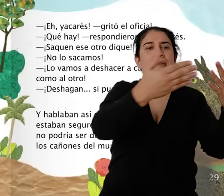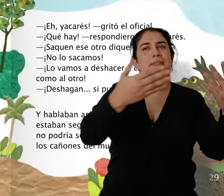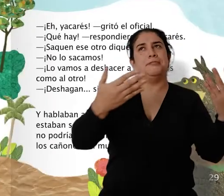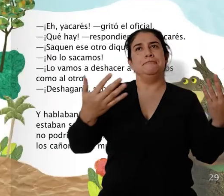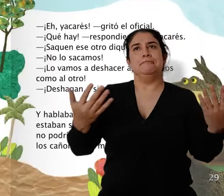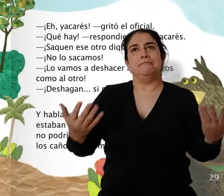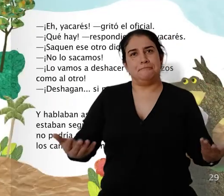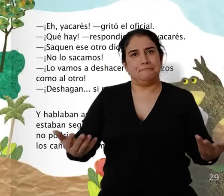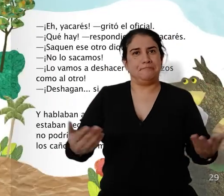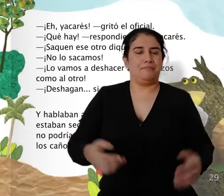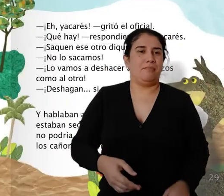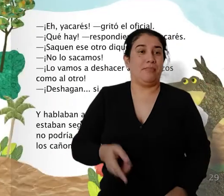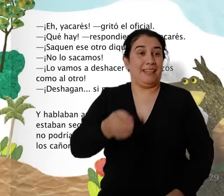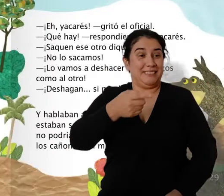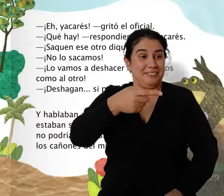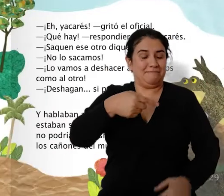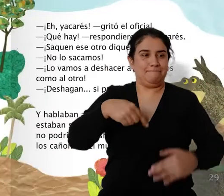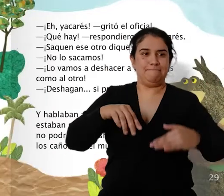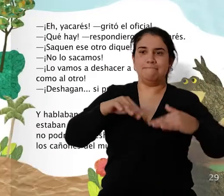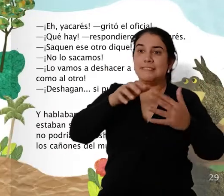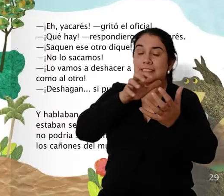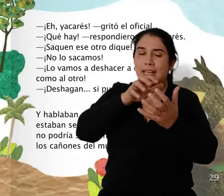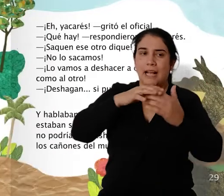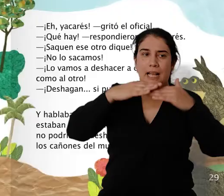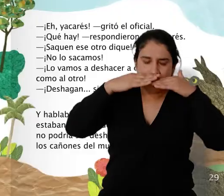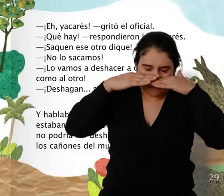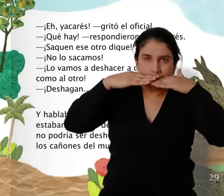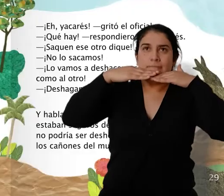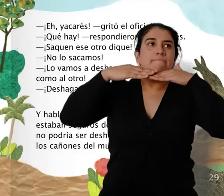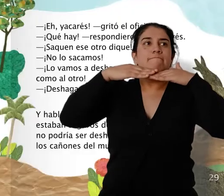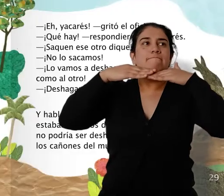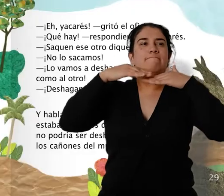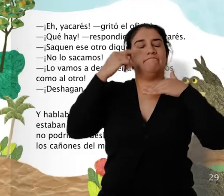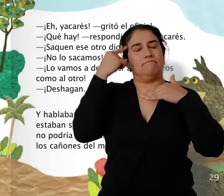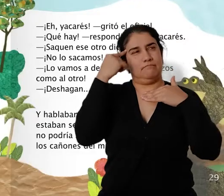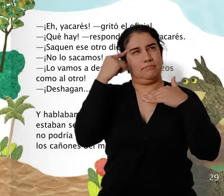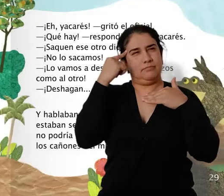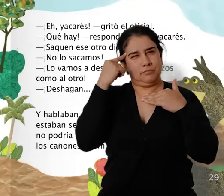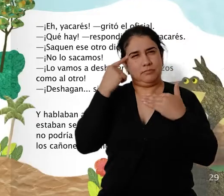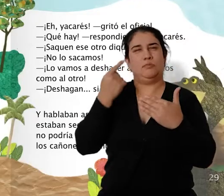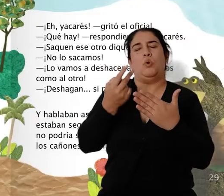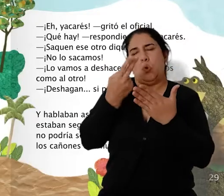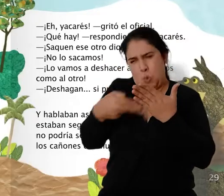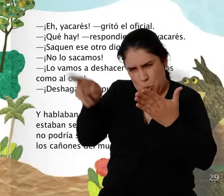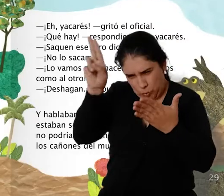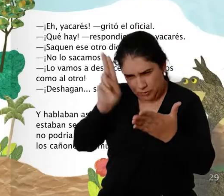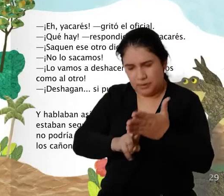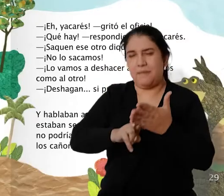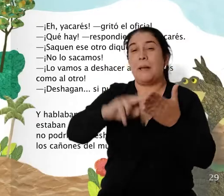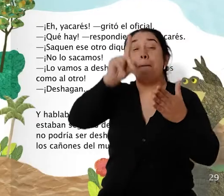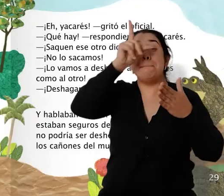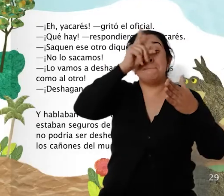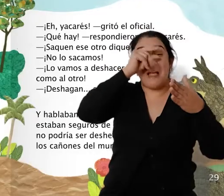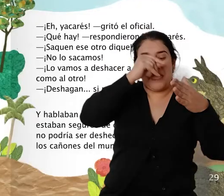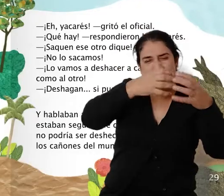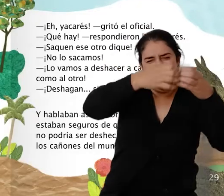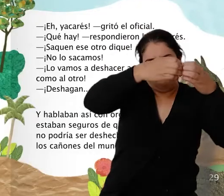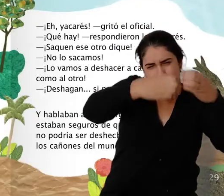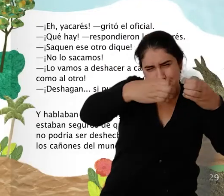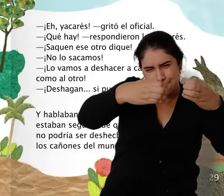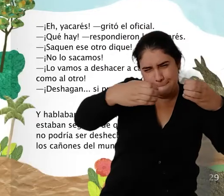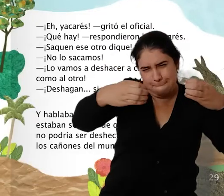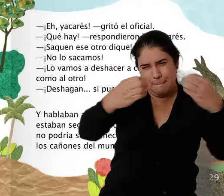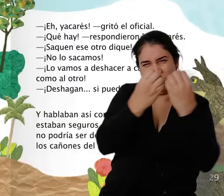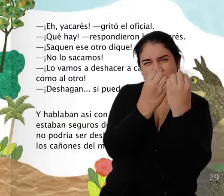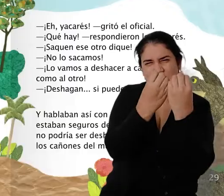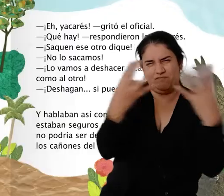Entonces los yacarés salieron del agua y dijeron: Hagamos otro dique, mucho más grande que el otro. Y en esa misma